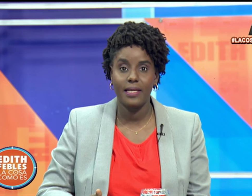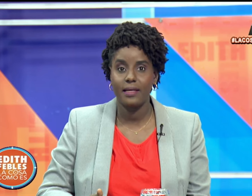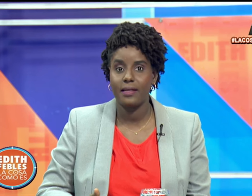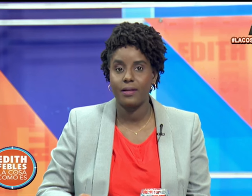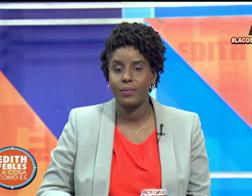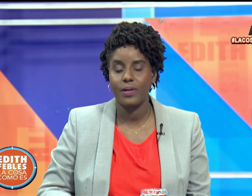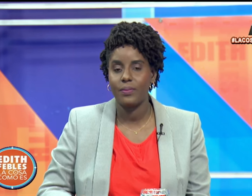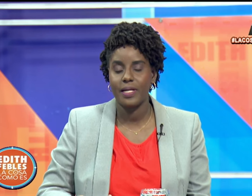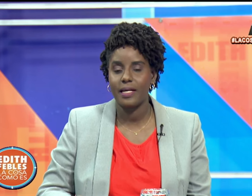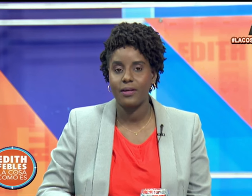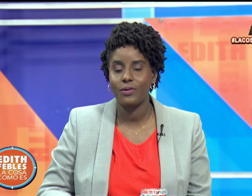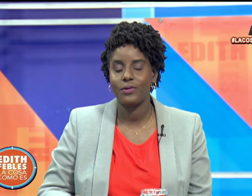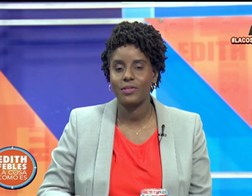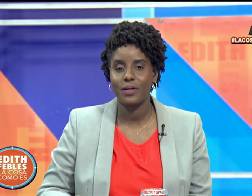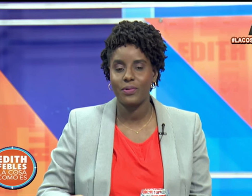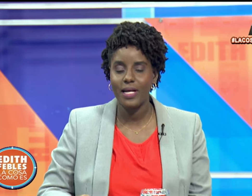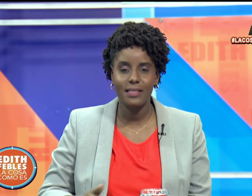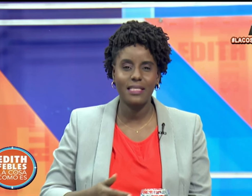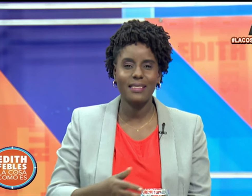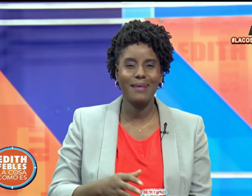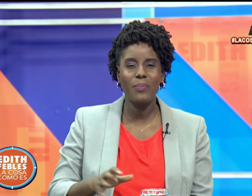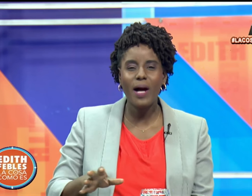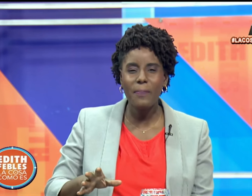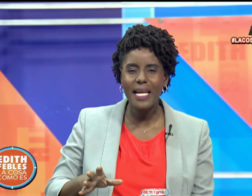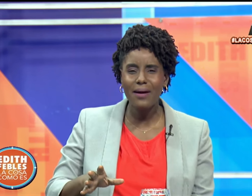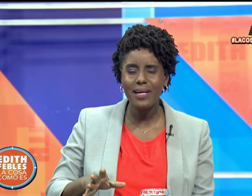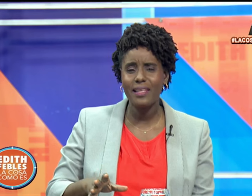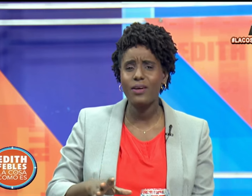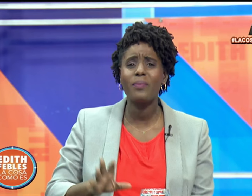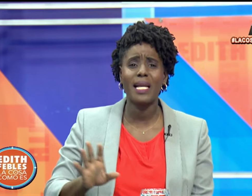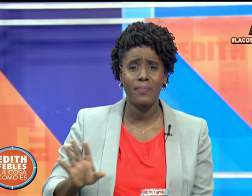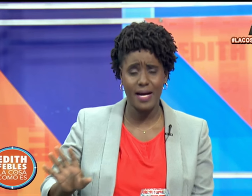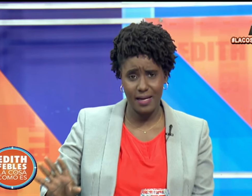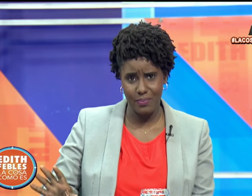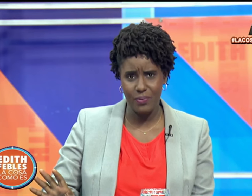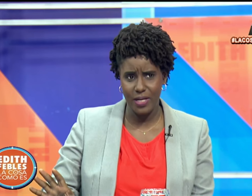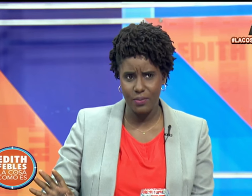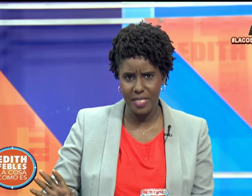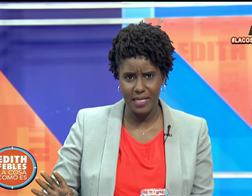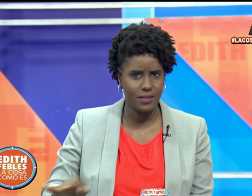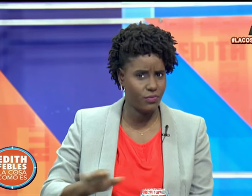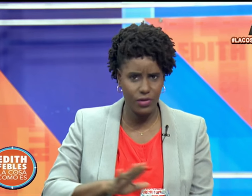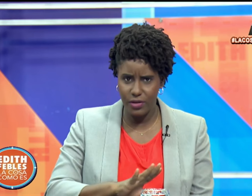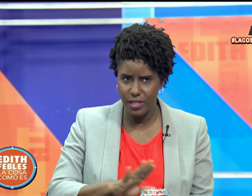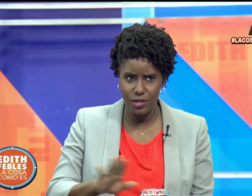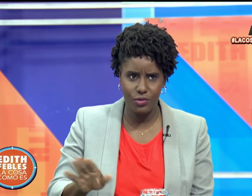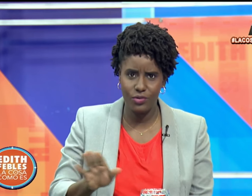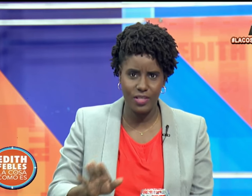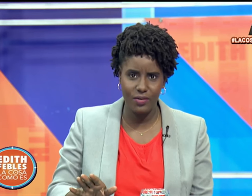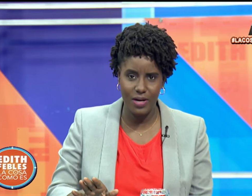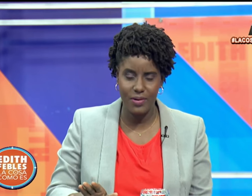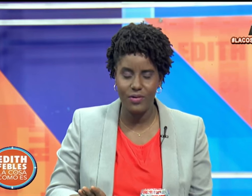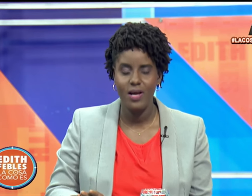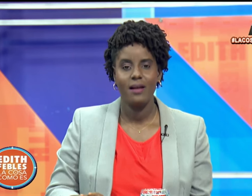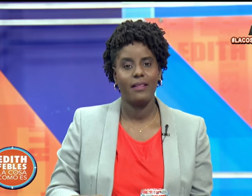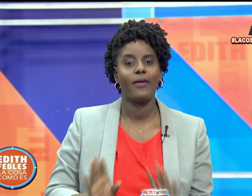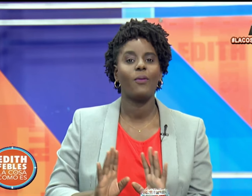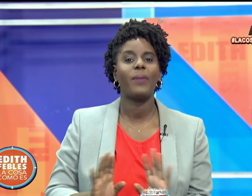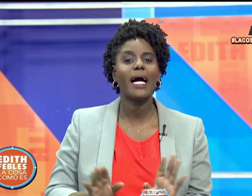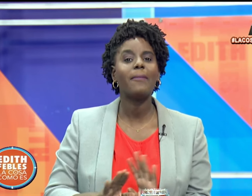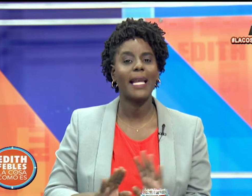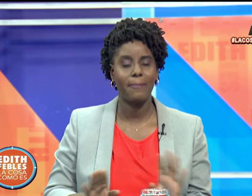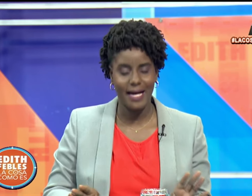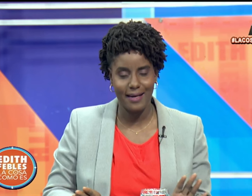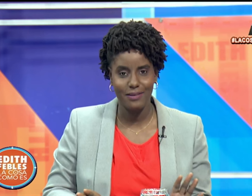Luis Abinader que República Dominicana no tiene moral. Es decir, en pocas palabras le dijo mala paga a República Dominicana. Eso fue lo que le dijo Diosdado Cabello. Le